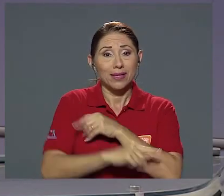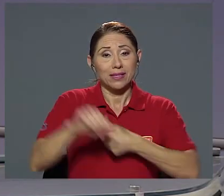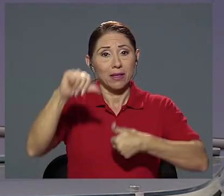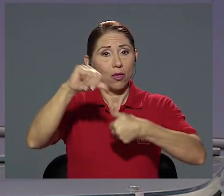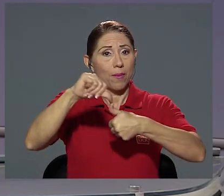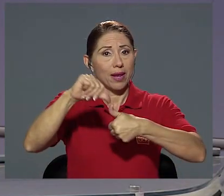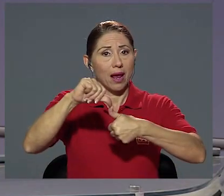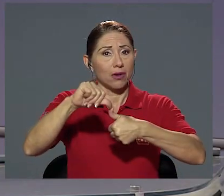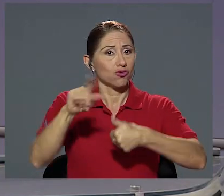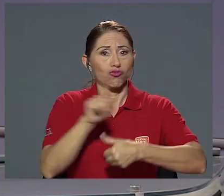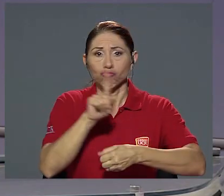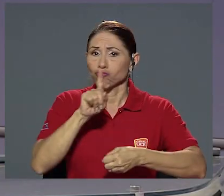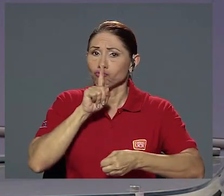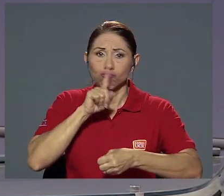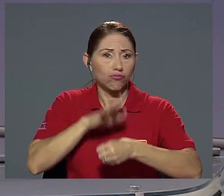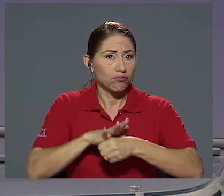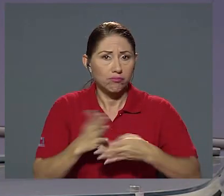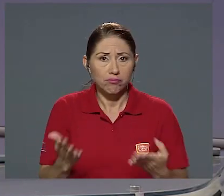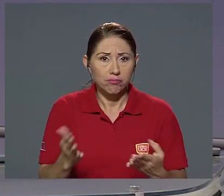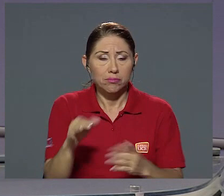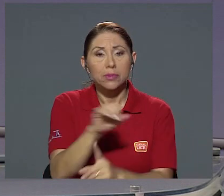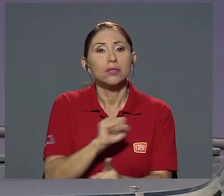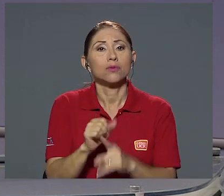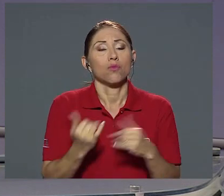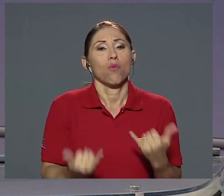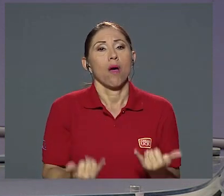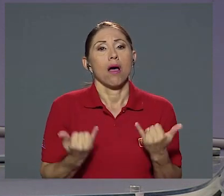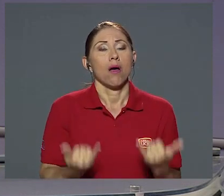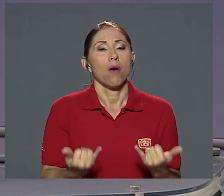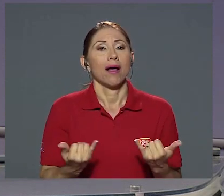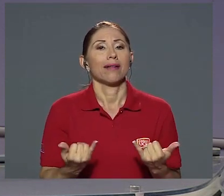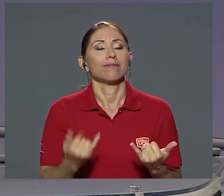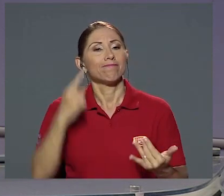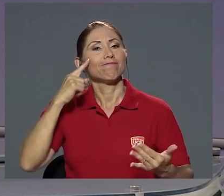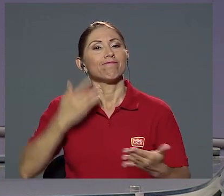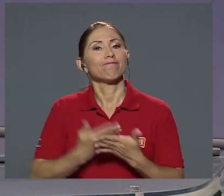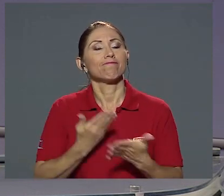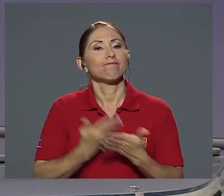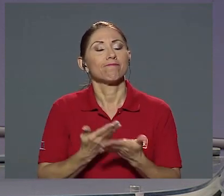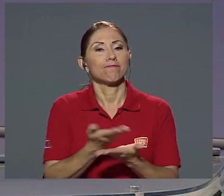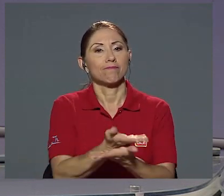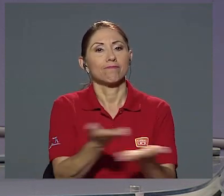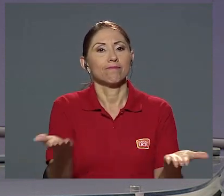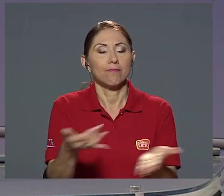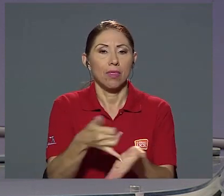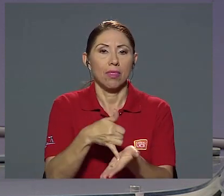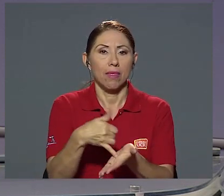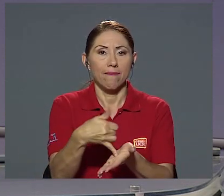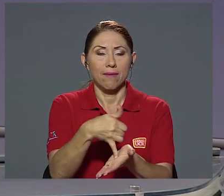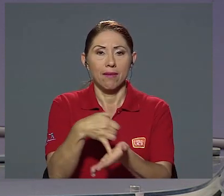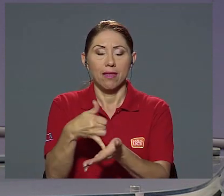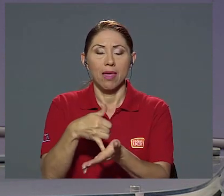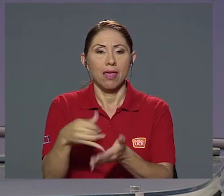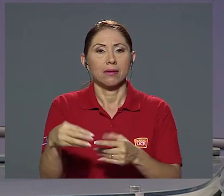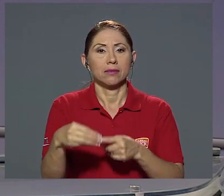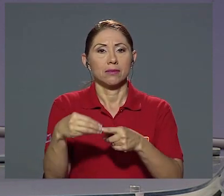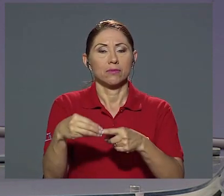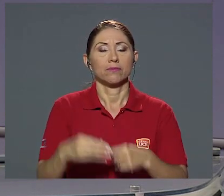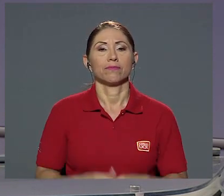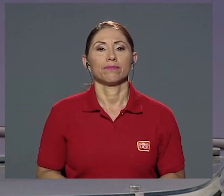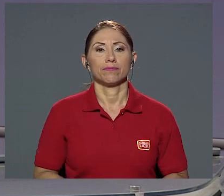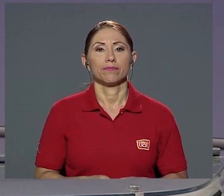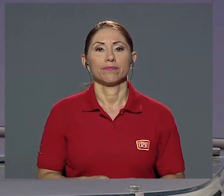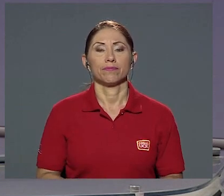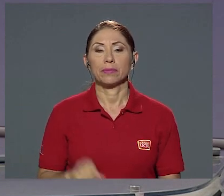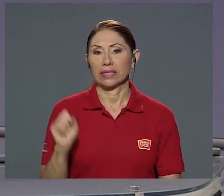no estamos cumpliendo y que la situación actual, pues de alguna manera evidencia esas debilidades